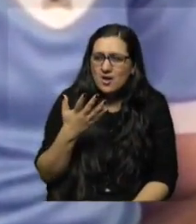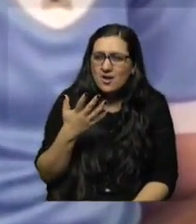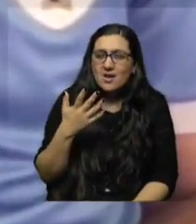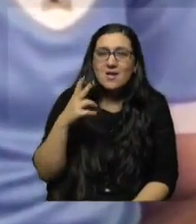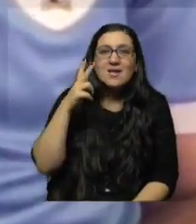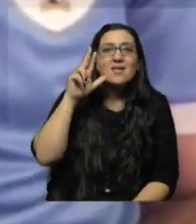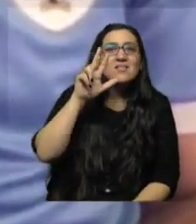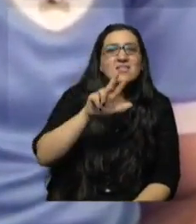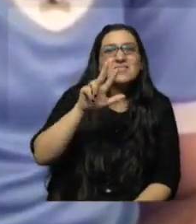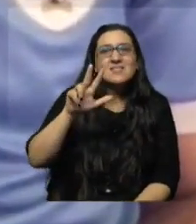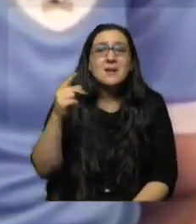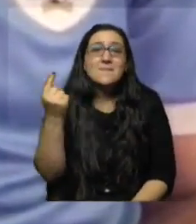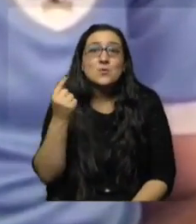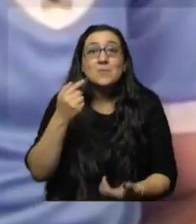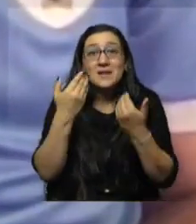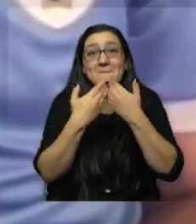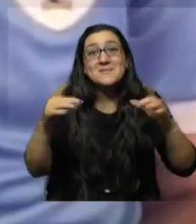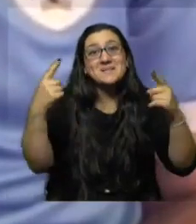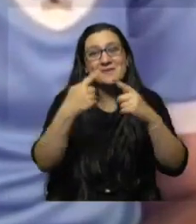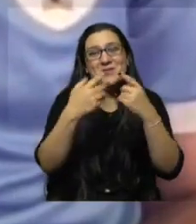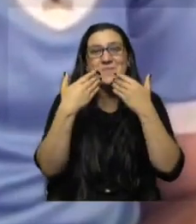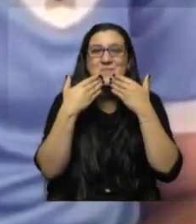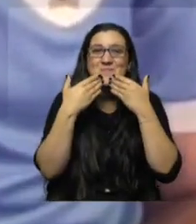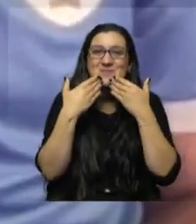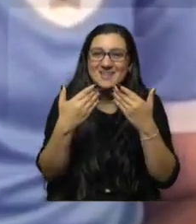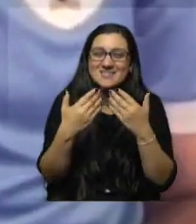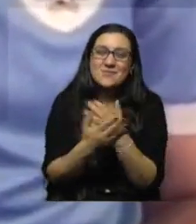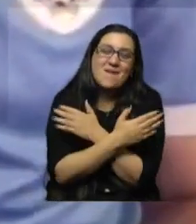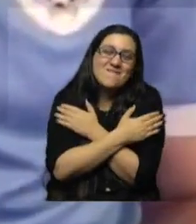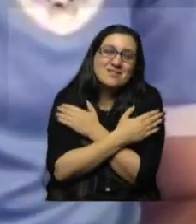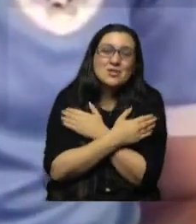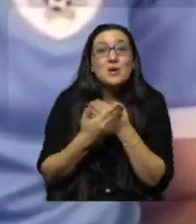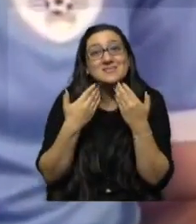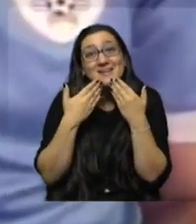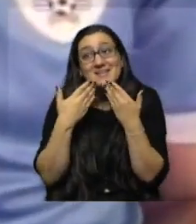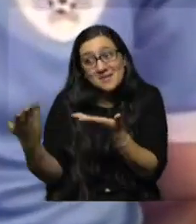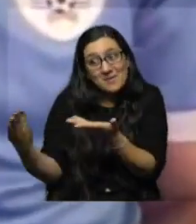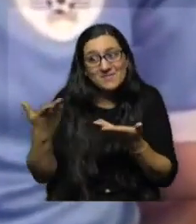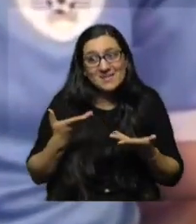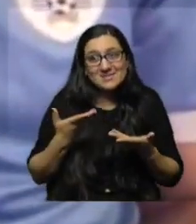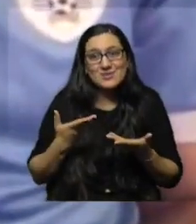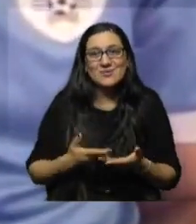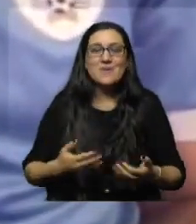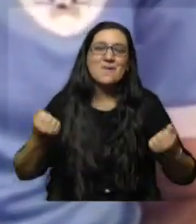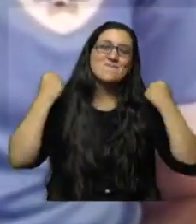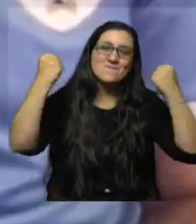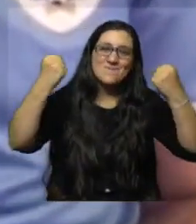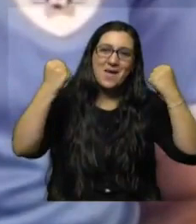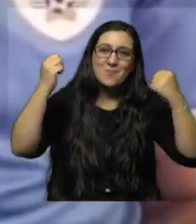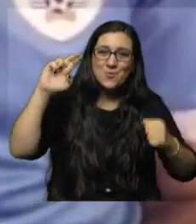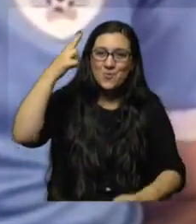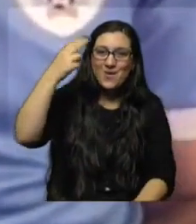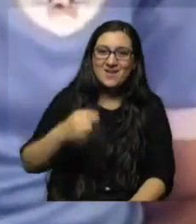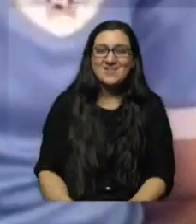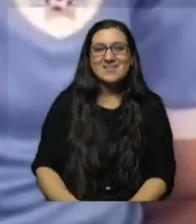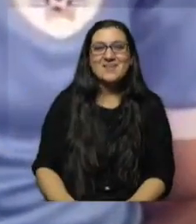33 minutos para que arranque el partido. Muchas gracias, un gran abrazo a todos. Gracias por la invitación. Vamos arriba, Uruguay. Nos vamos